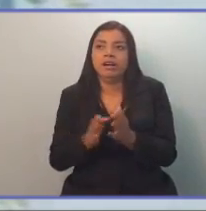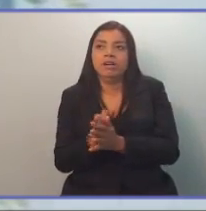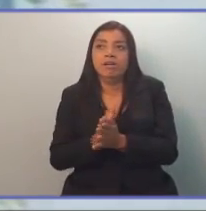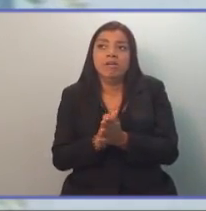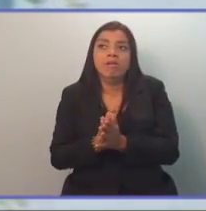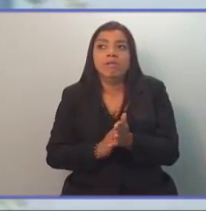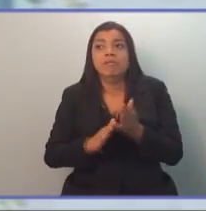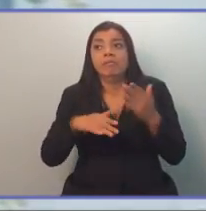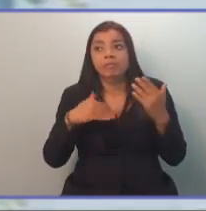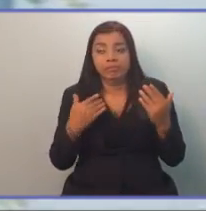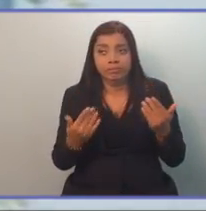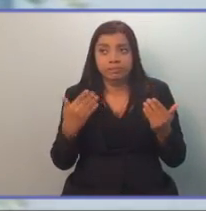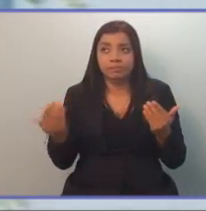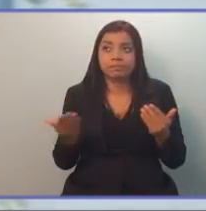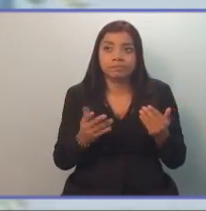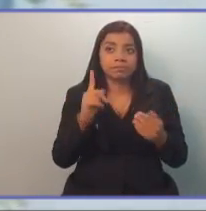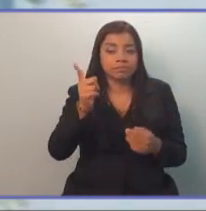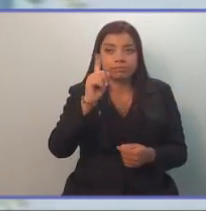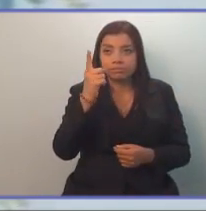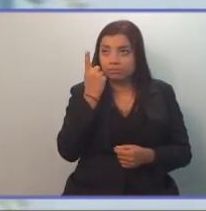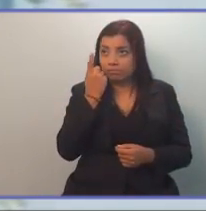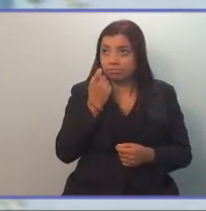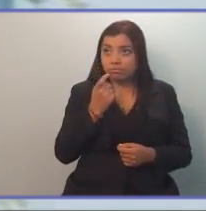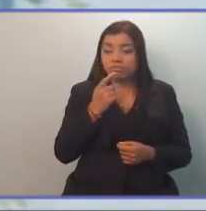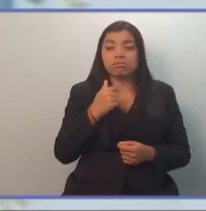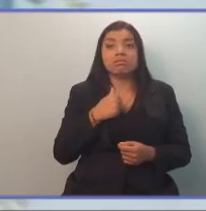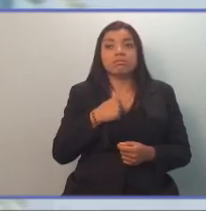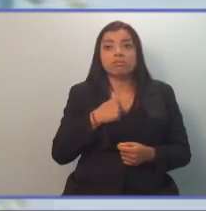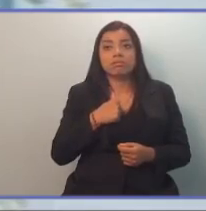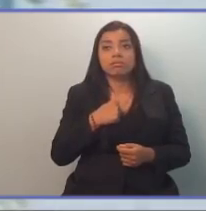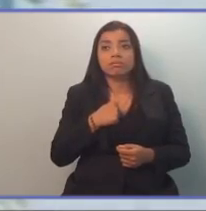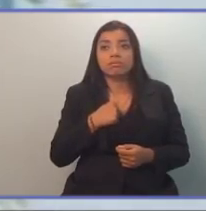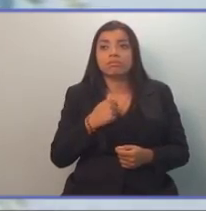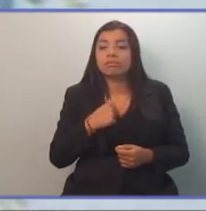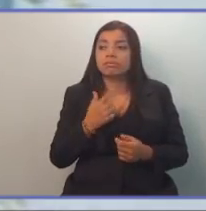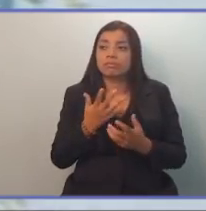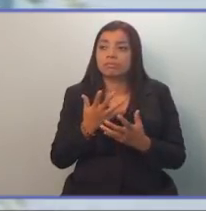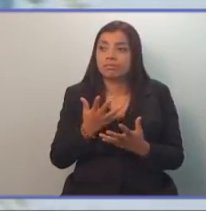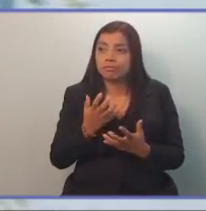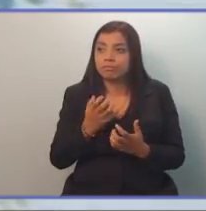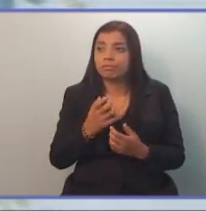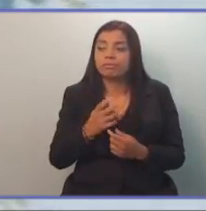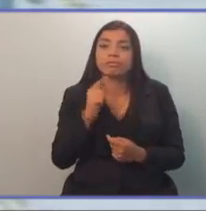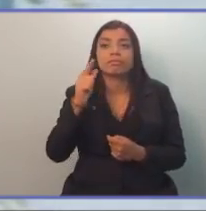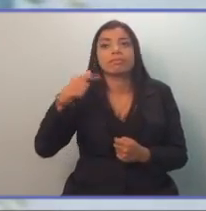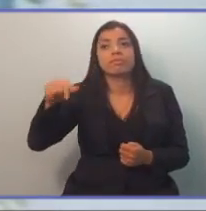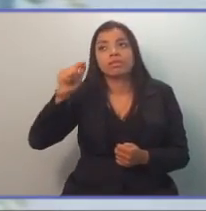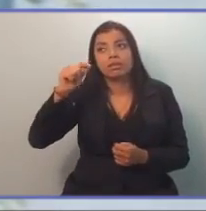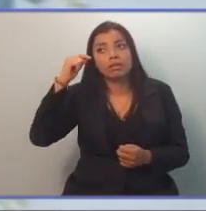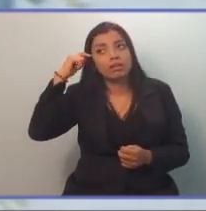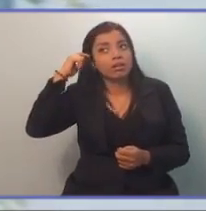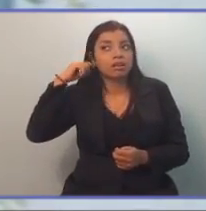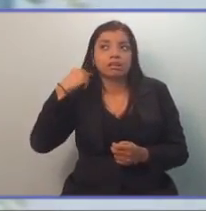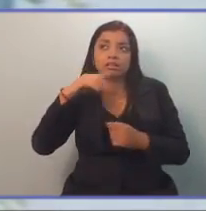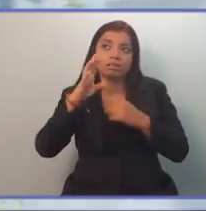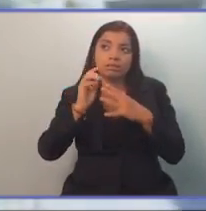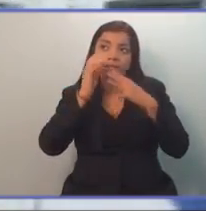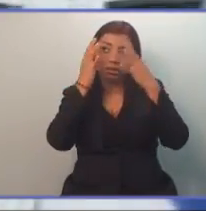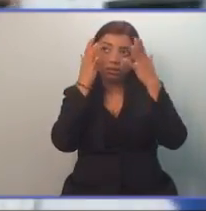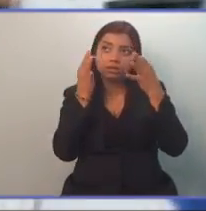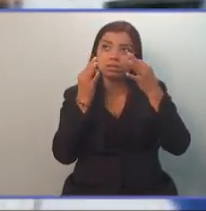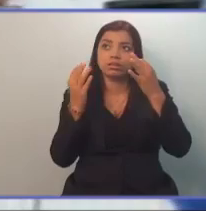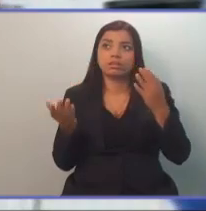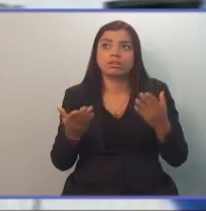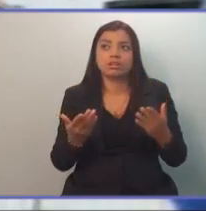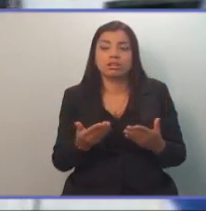no se me está preguntando, pero mi deseo en esta oportunidad, si los señores diputados así lo deciden, yo